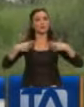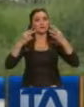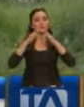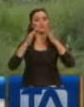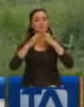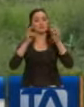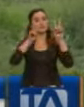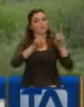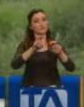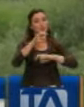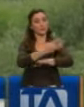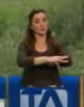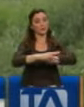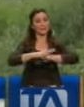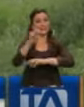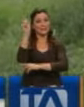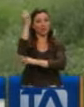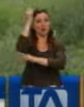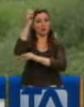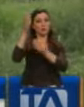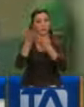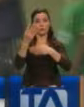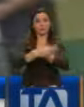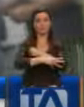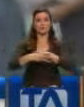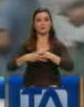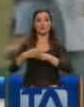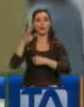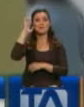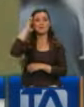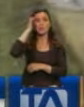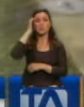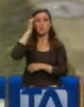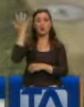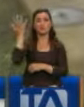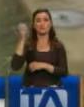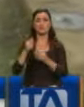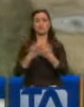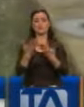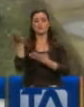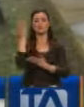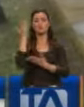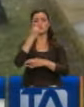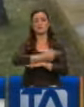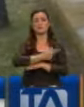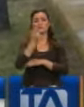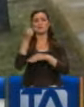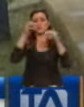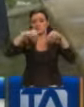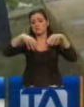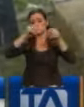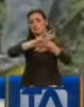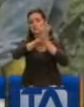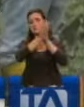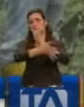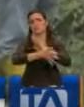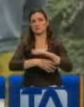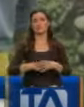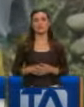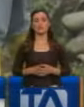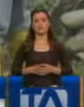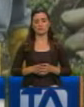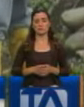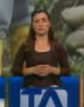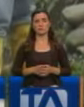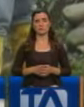Independencia, perteneciente a la parroquia El Triunfo en la provincia de Pastaza, están preocupados, ya que desde hace varios días no llueve en ese sector. La única